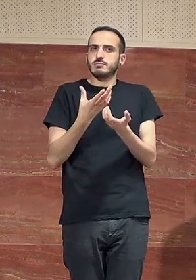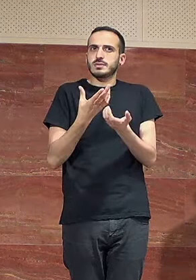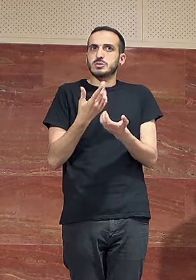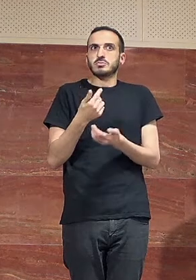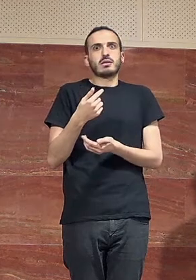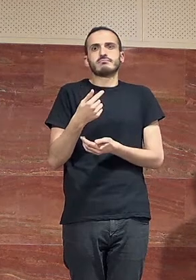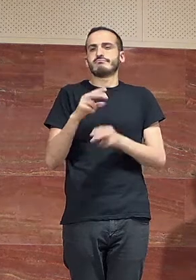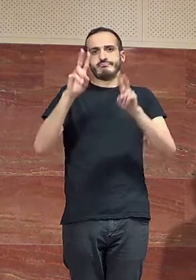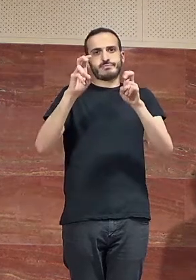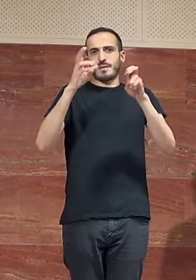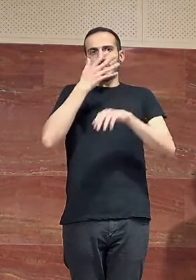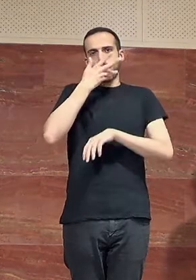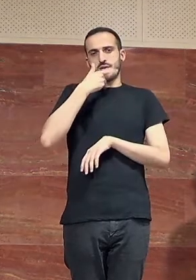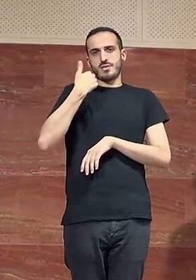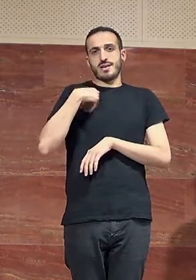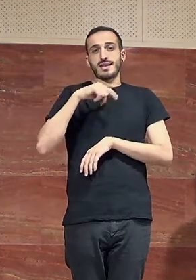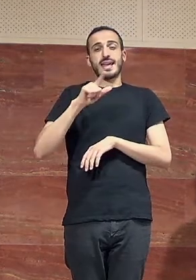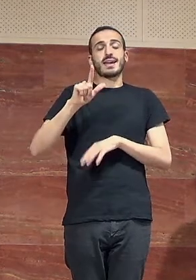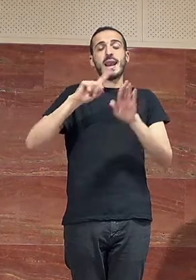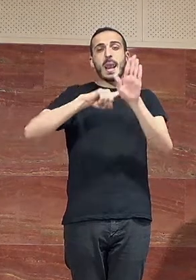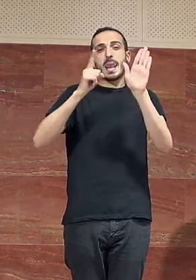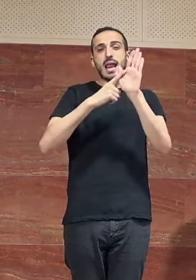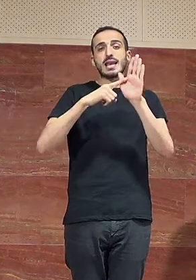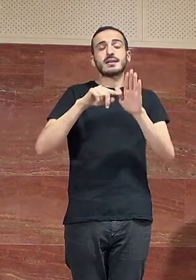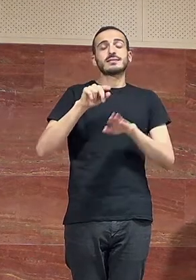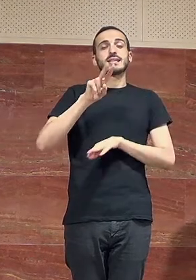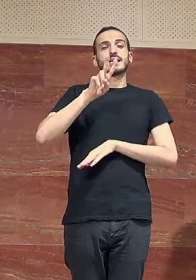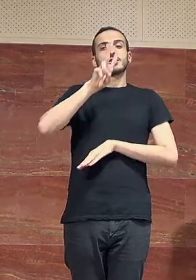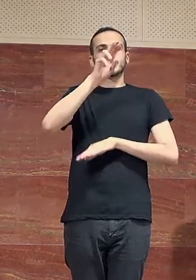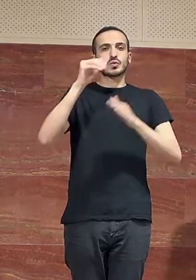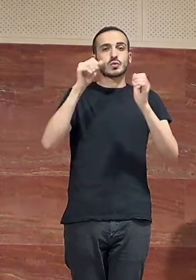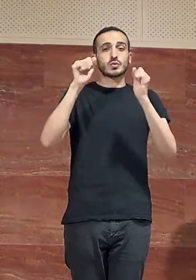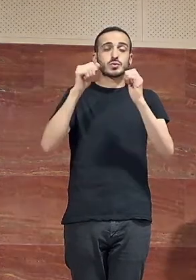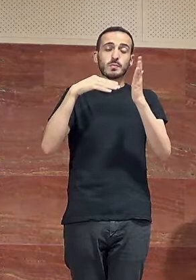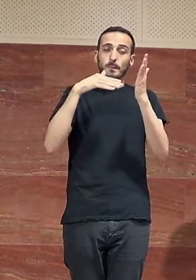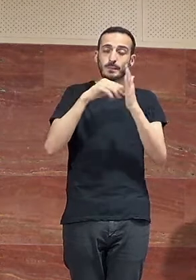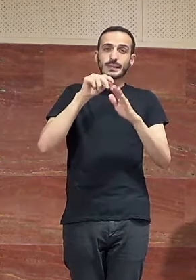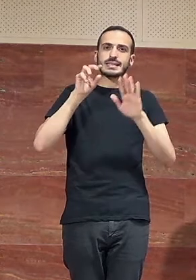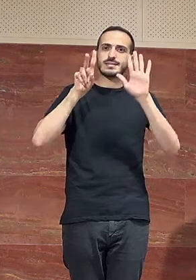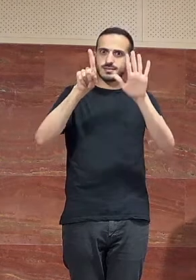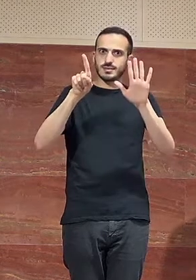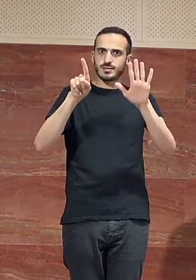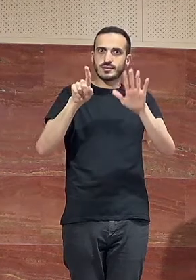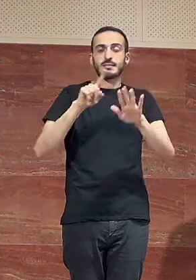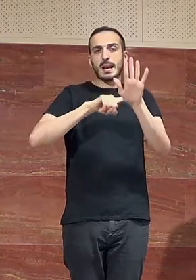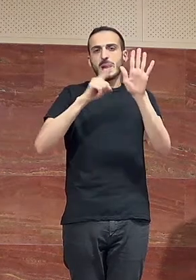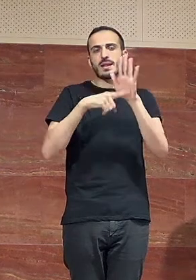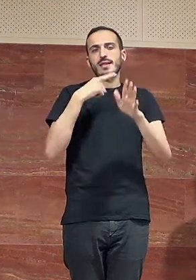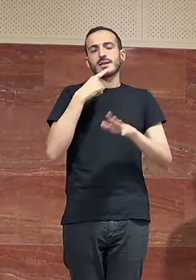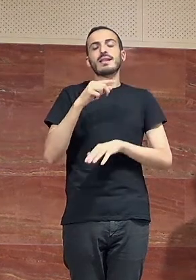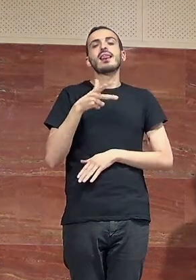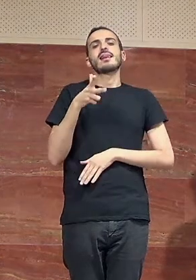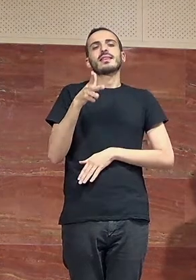que recogió la ley de 2006 sobre autonomía personal, que fue el derecho a la autonomía